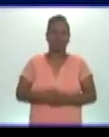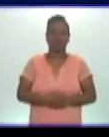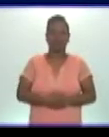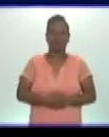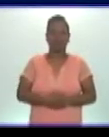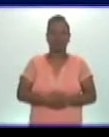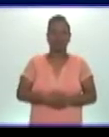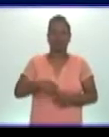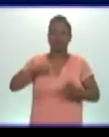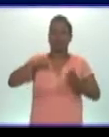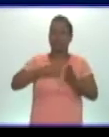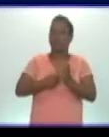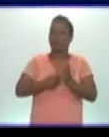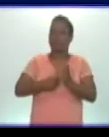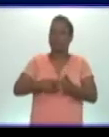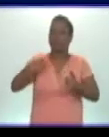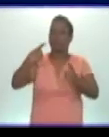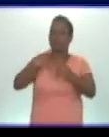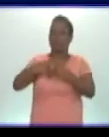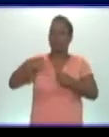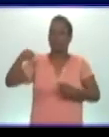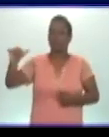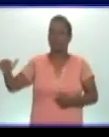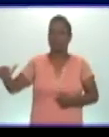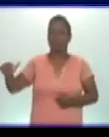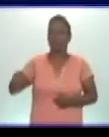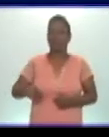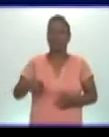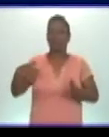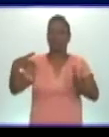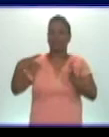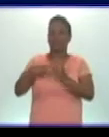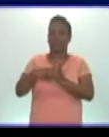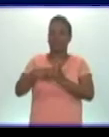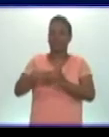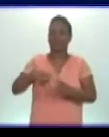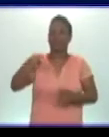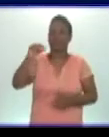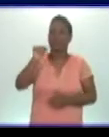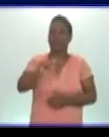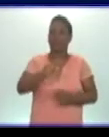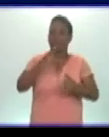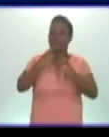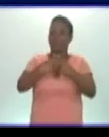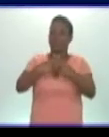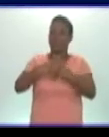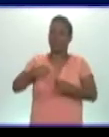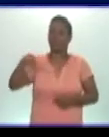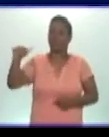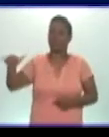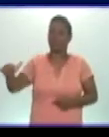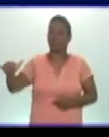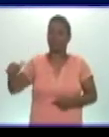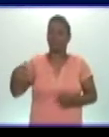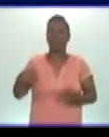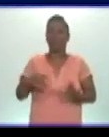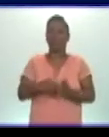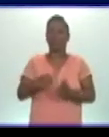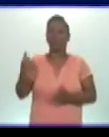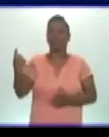de un monomio por un polinomio y la división de un polinomio entre un